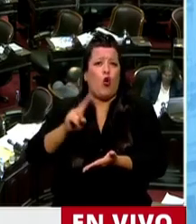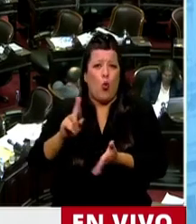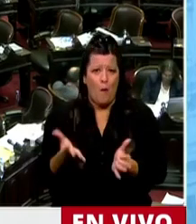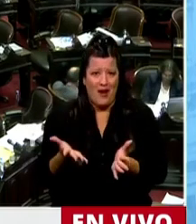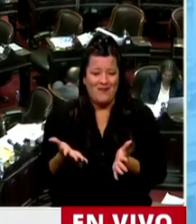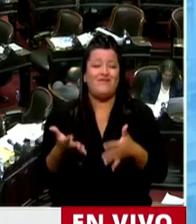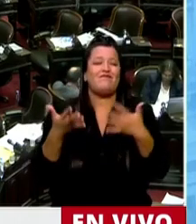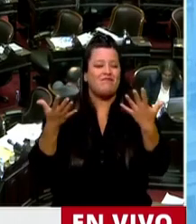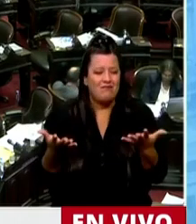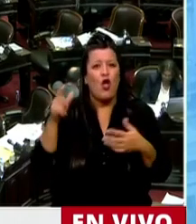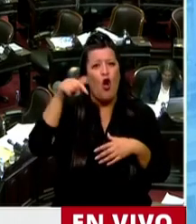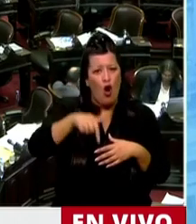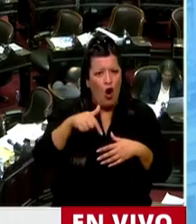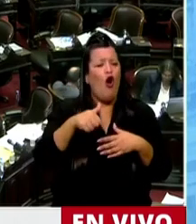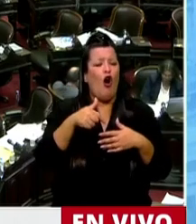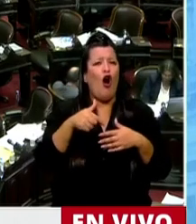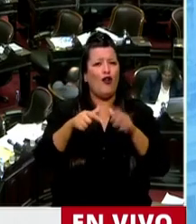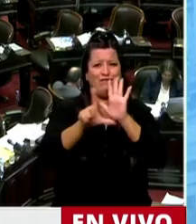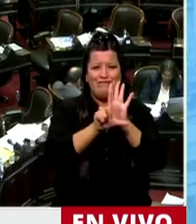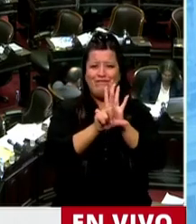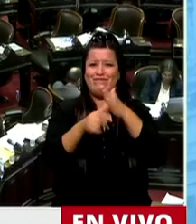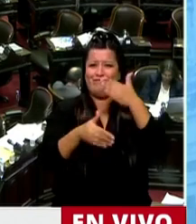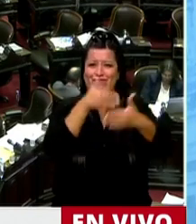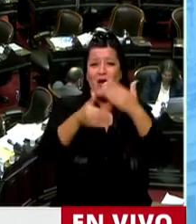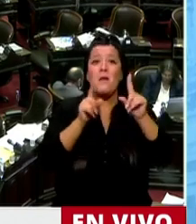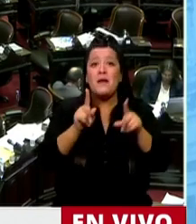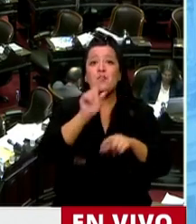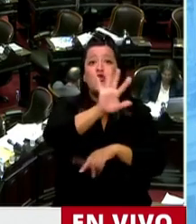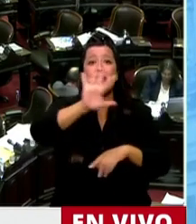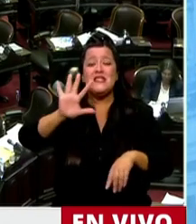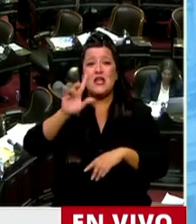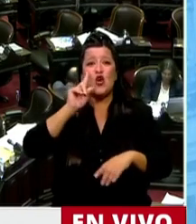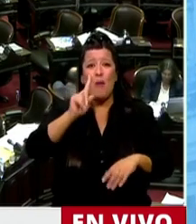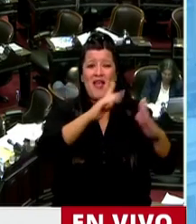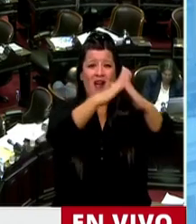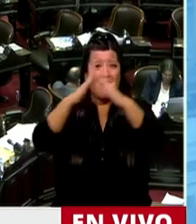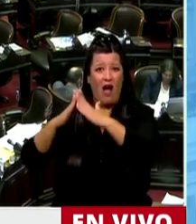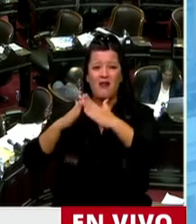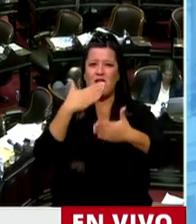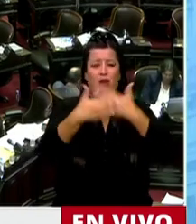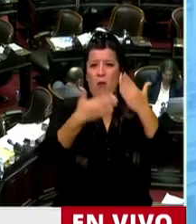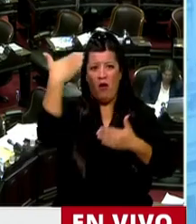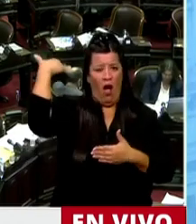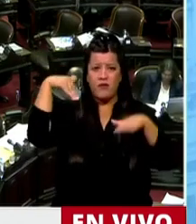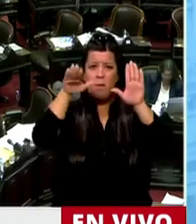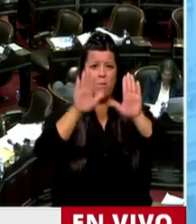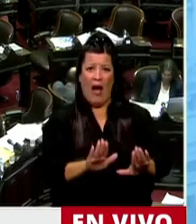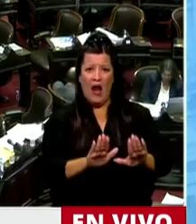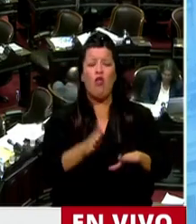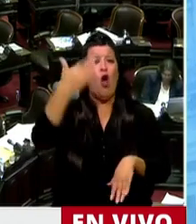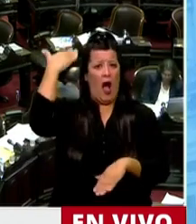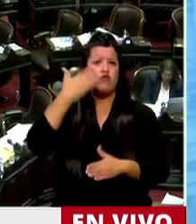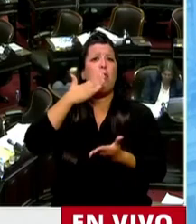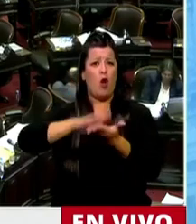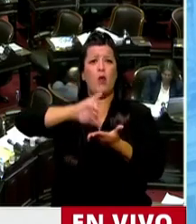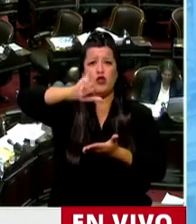Hoy estamos avanzando en este sentido para reactivar esas 55.000 viviendas paralizadas cuando habían prometido que